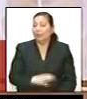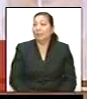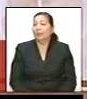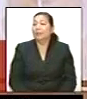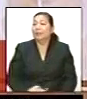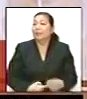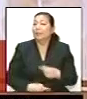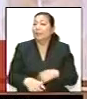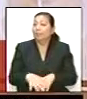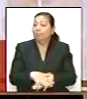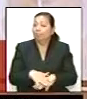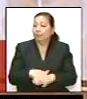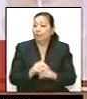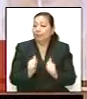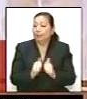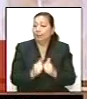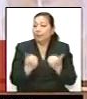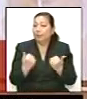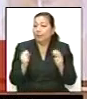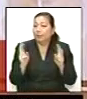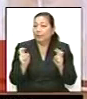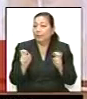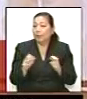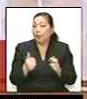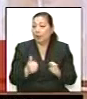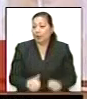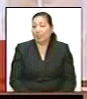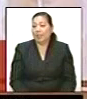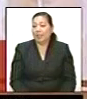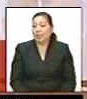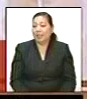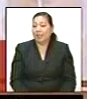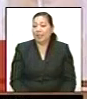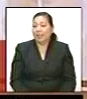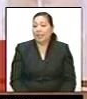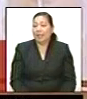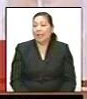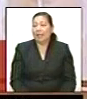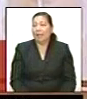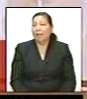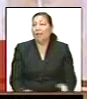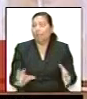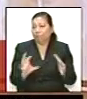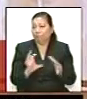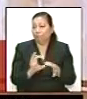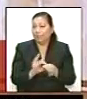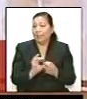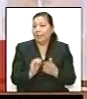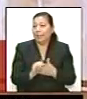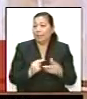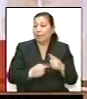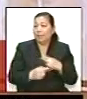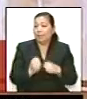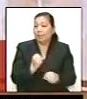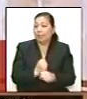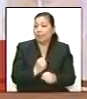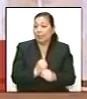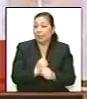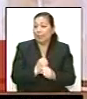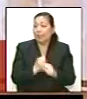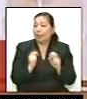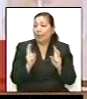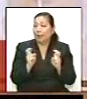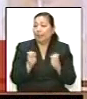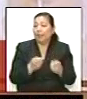se vienen tratando estos temas en otros foros. En la alianza venimos trabajando en el tema